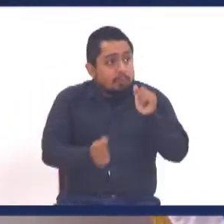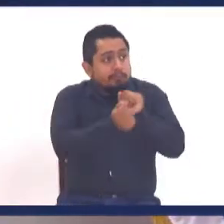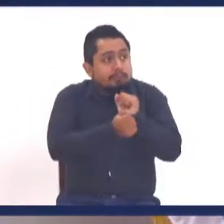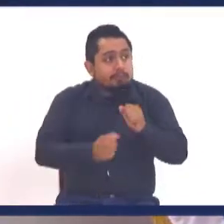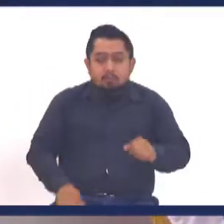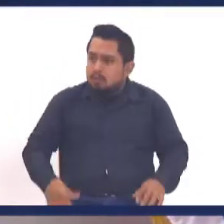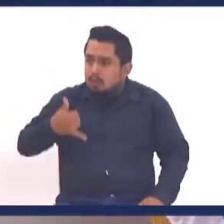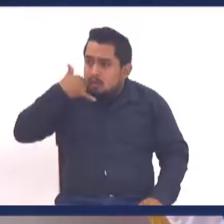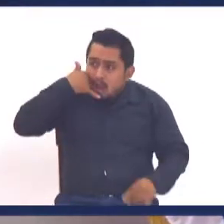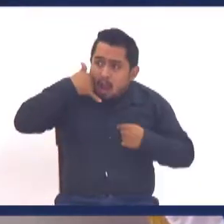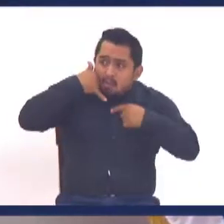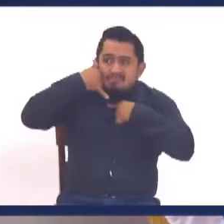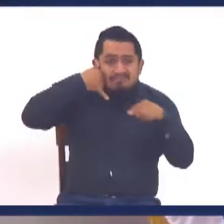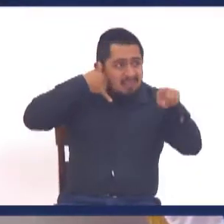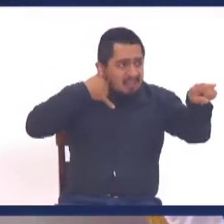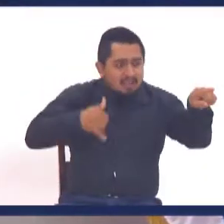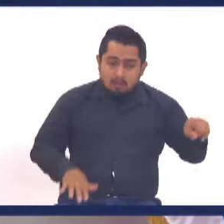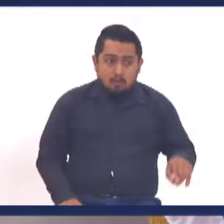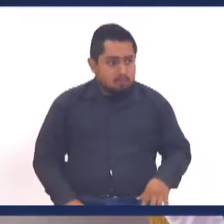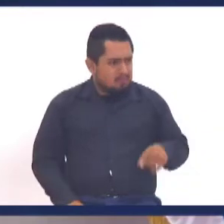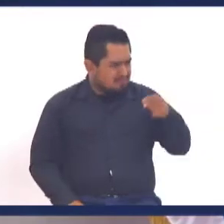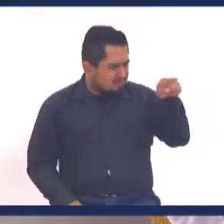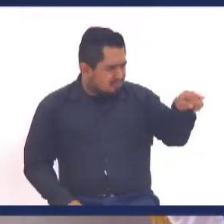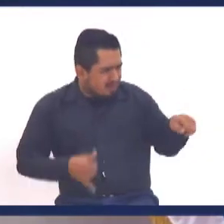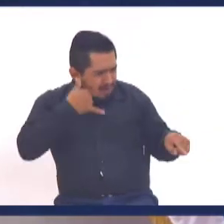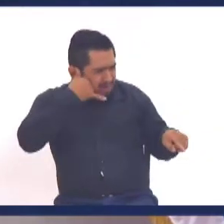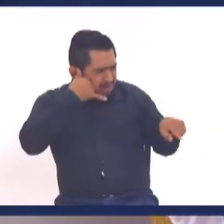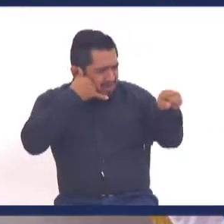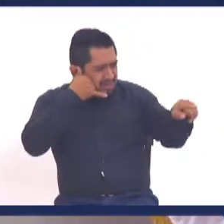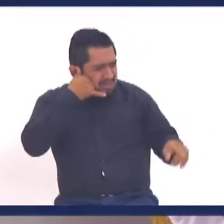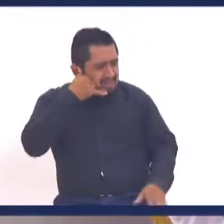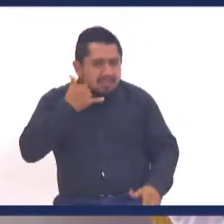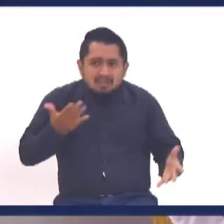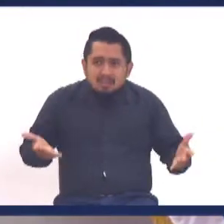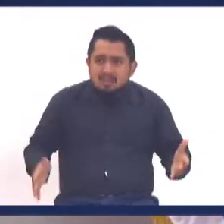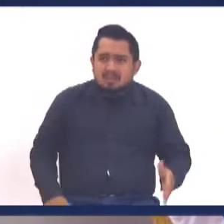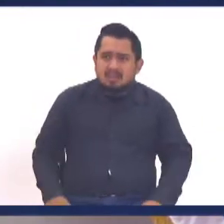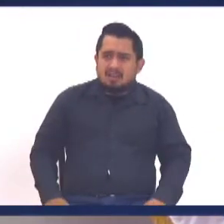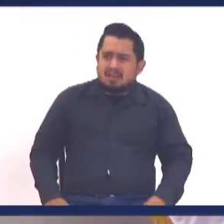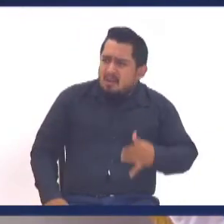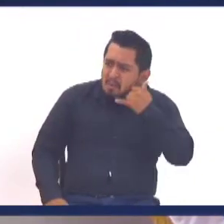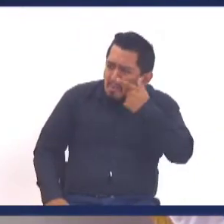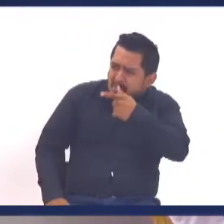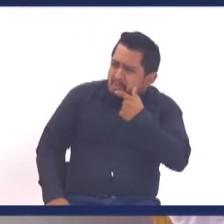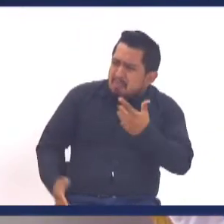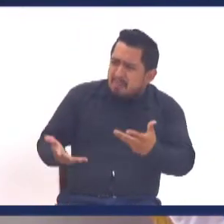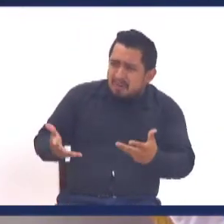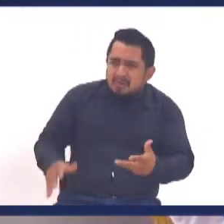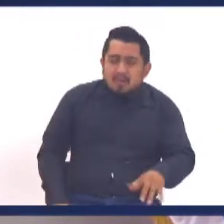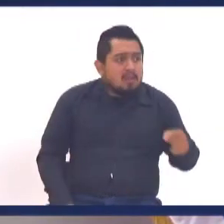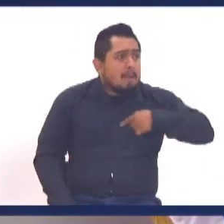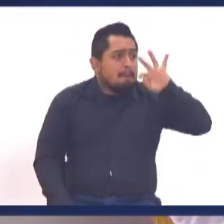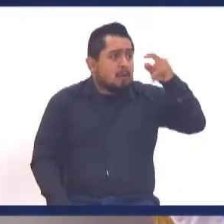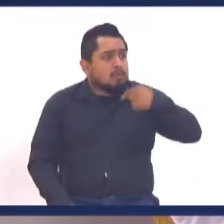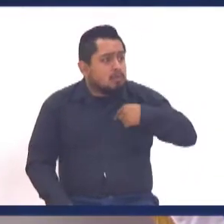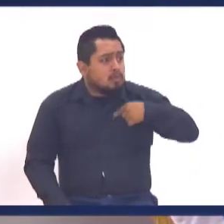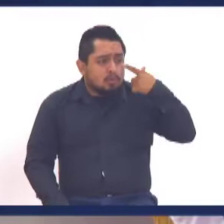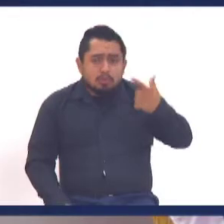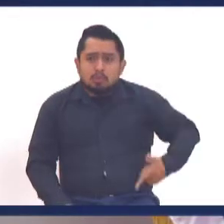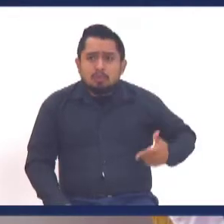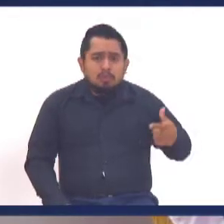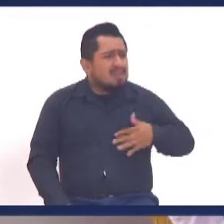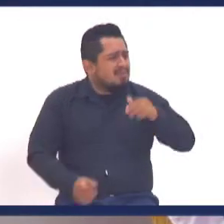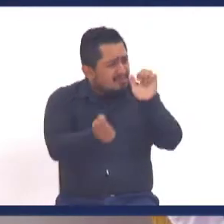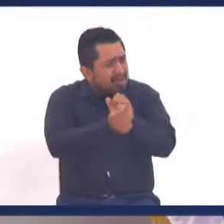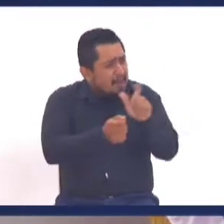por amenazas de muerte vos chivo un gran piña como que anda amenazando de muerte no pastor si es que no merecen a este